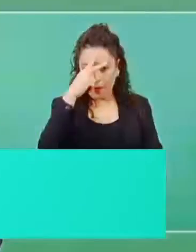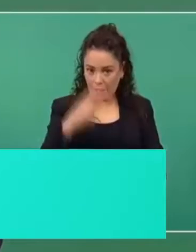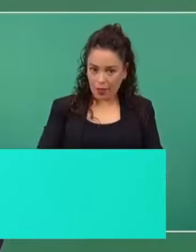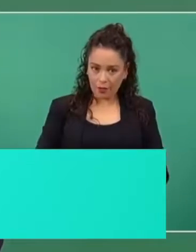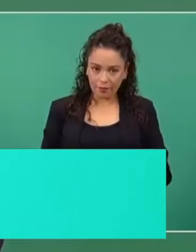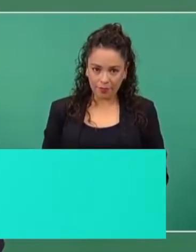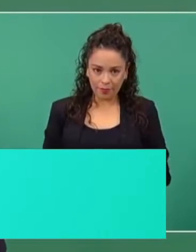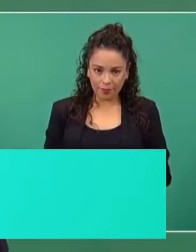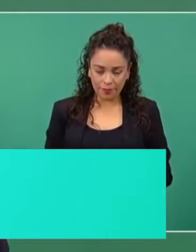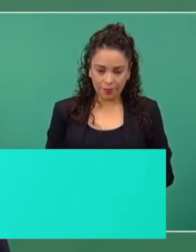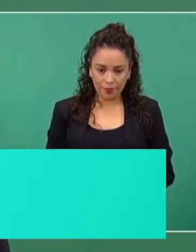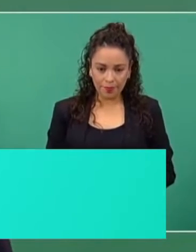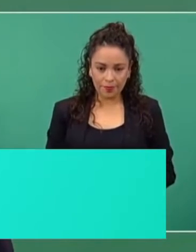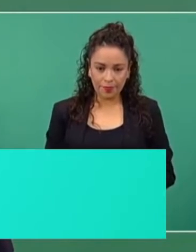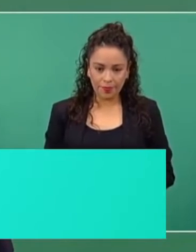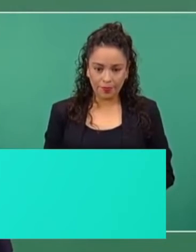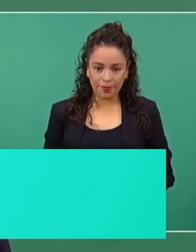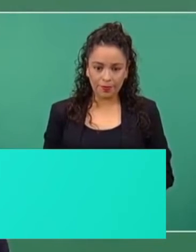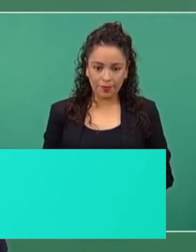México, de no